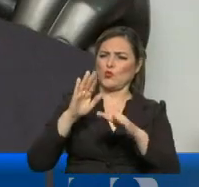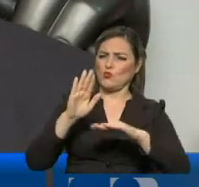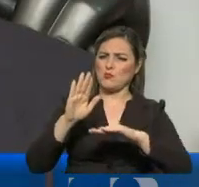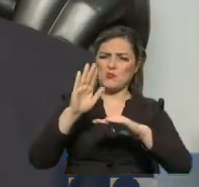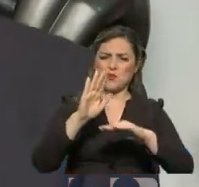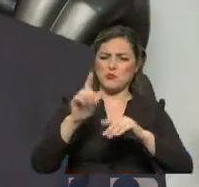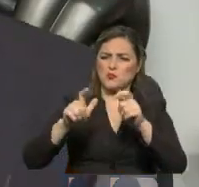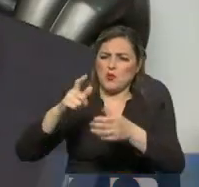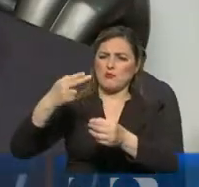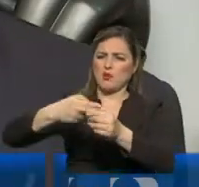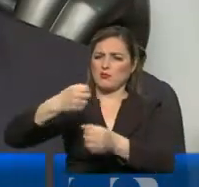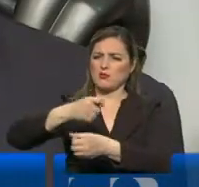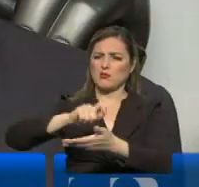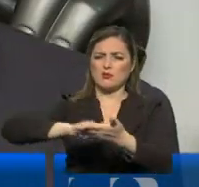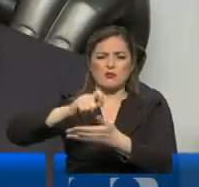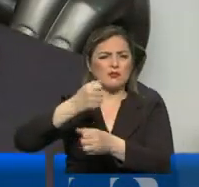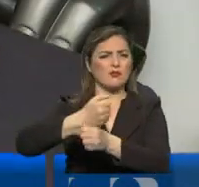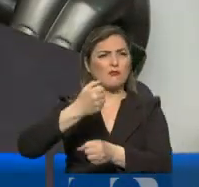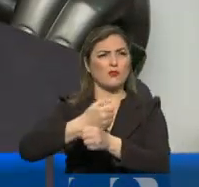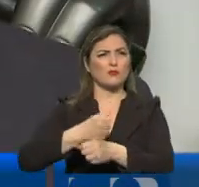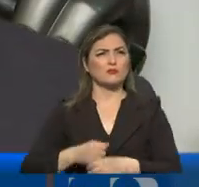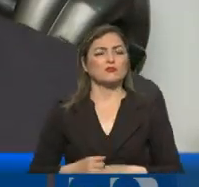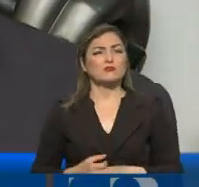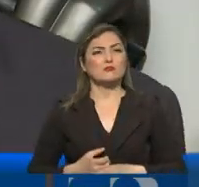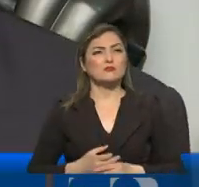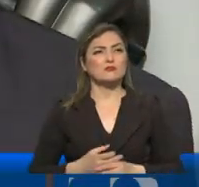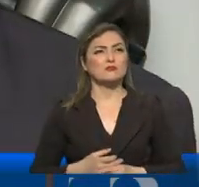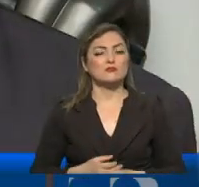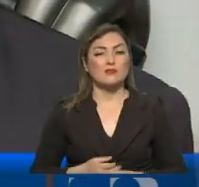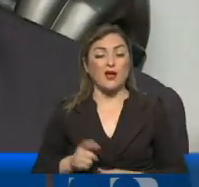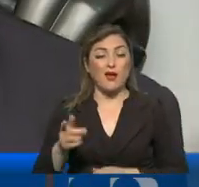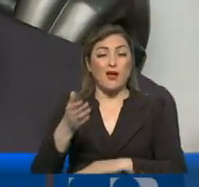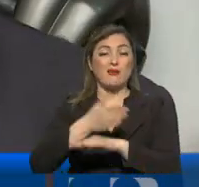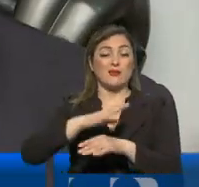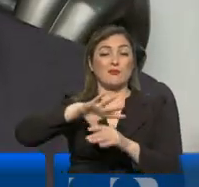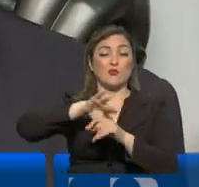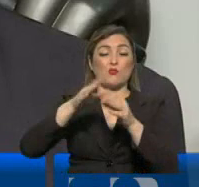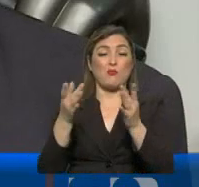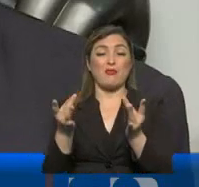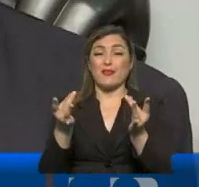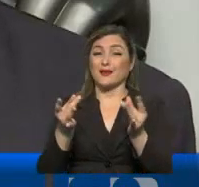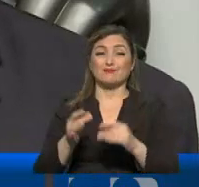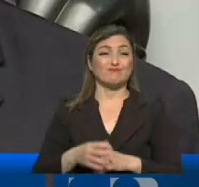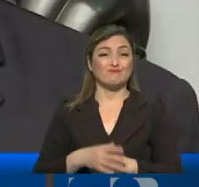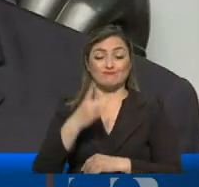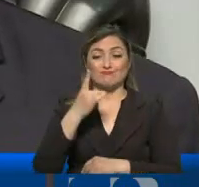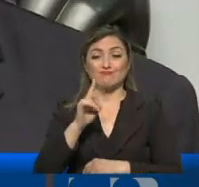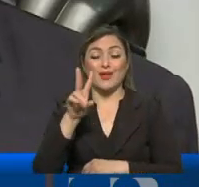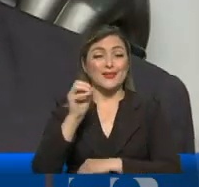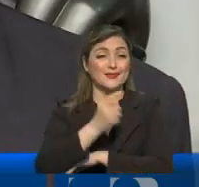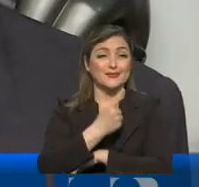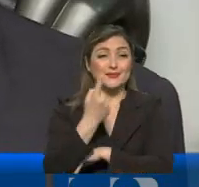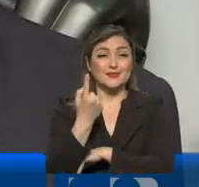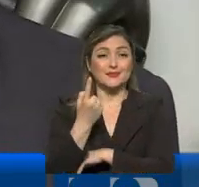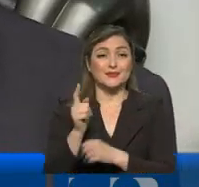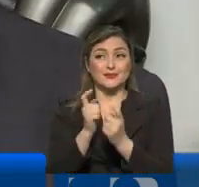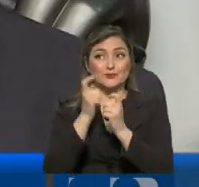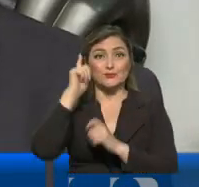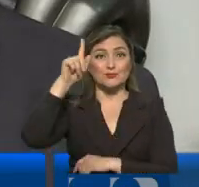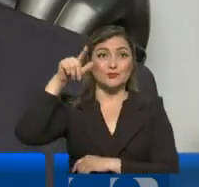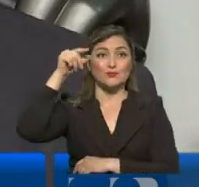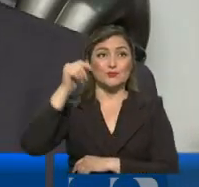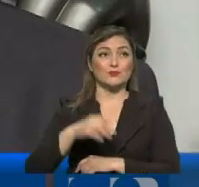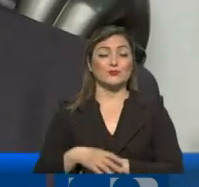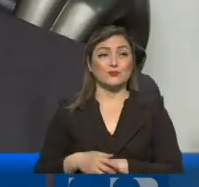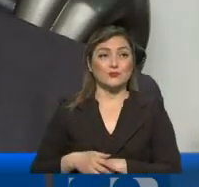como una suerte de, no hubo la suficiente delicadeza quizás del tomar una decisión en apenas 20 días del cambio de gobierno, pero es